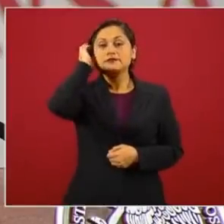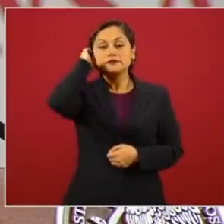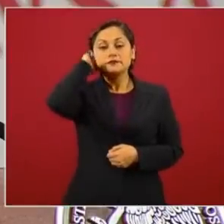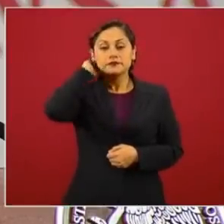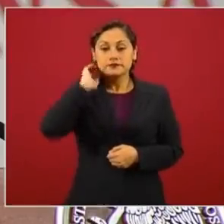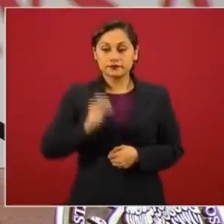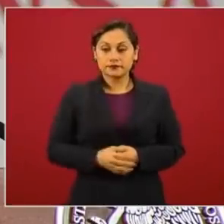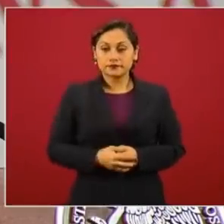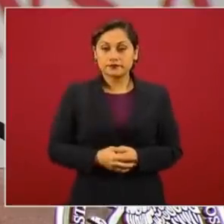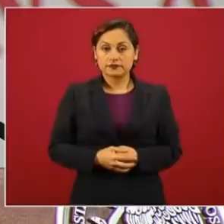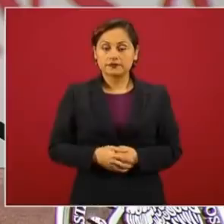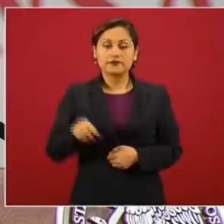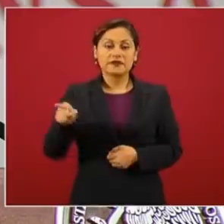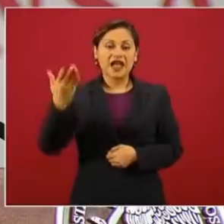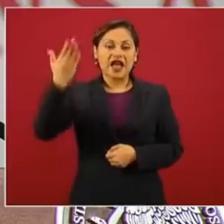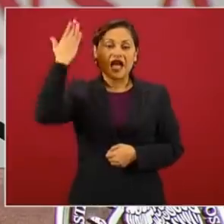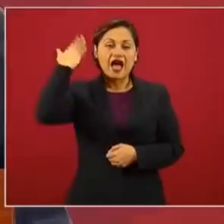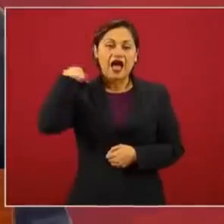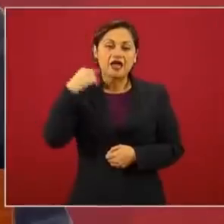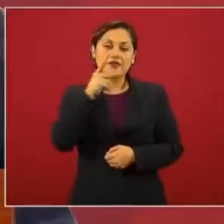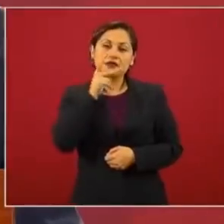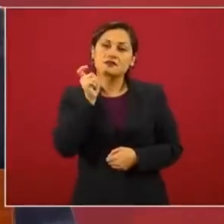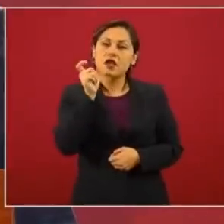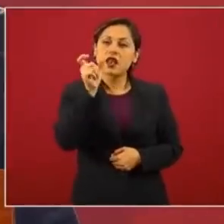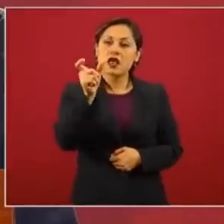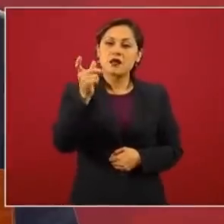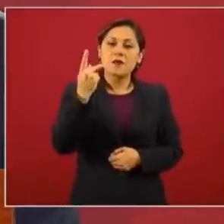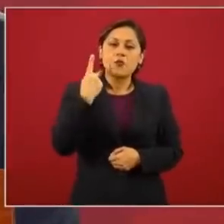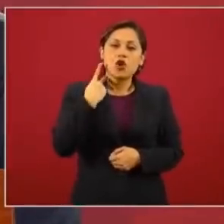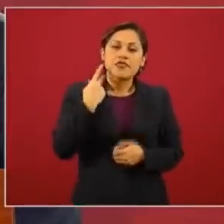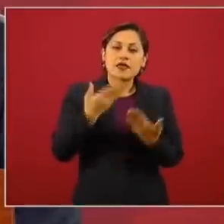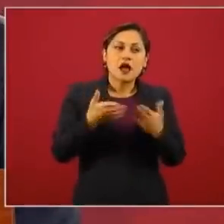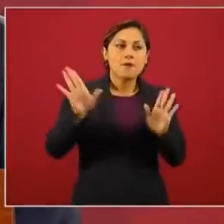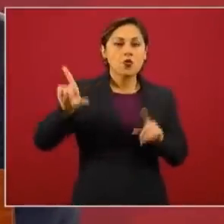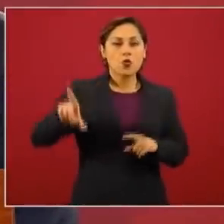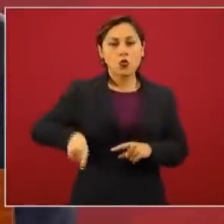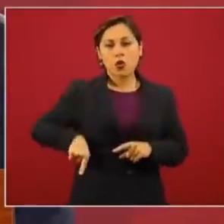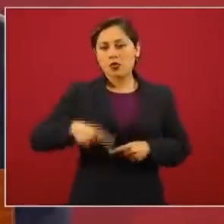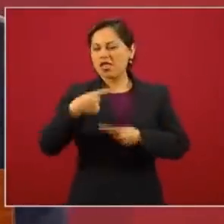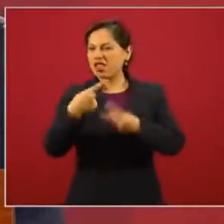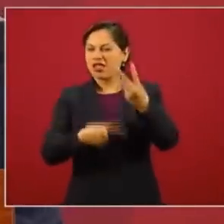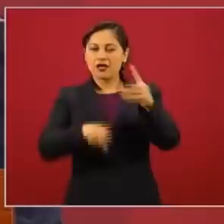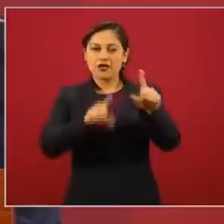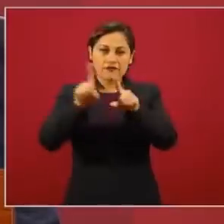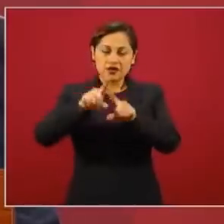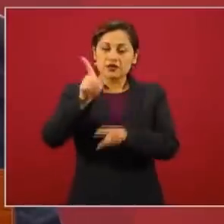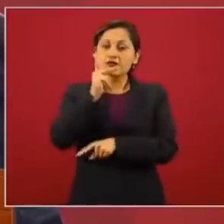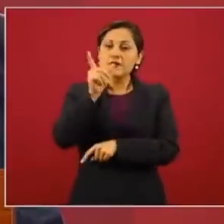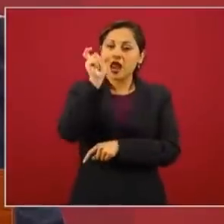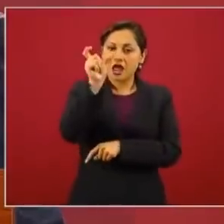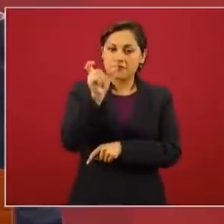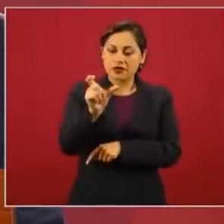de políticas públicas, de las nuevas políticas públicas, pero todo terminaba en crear